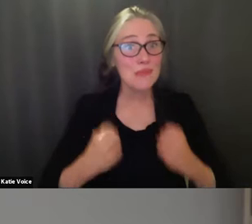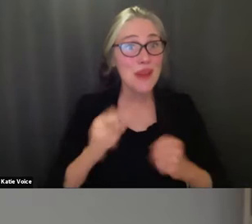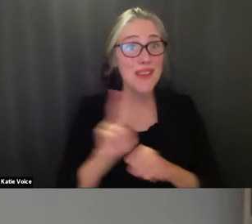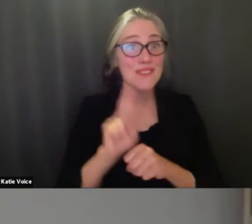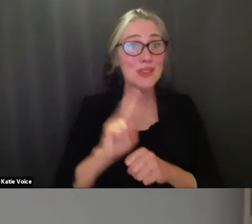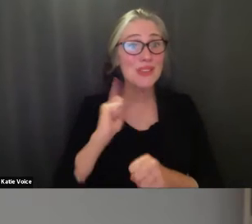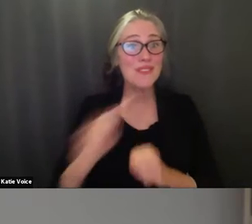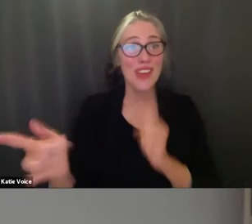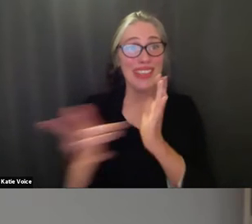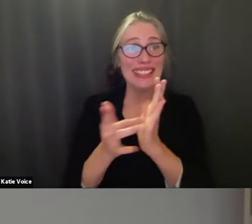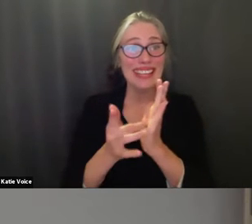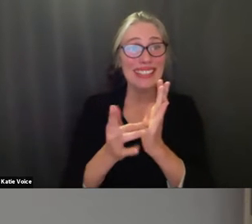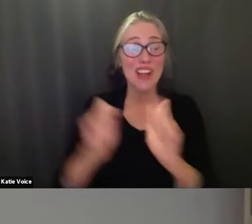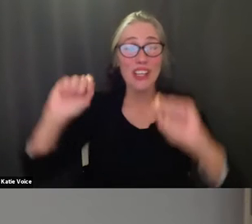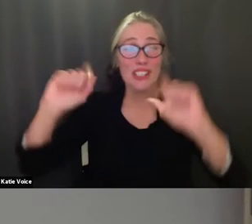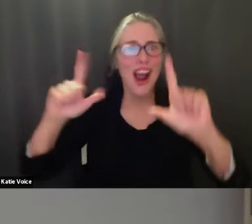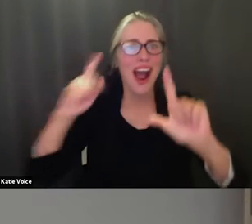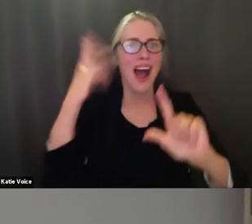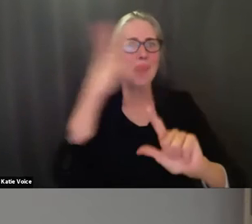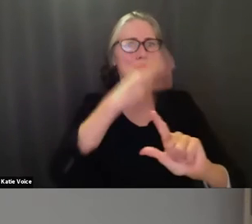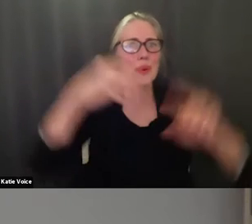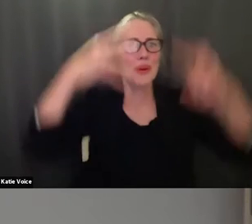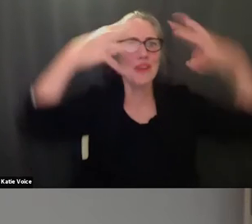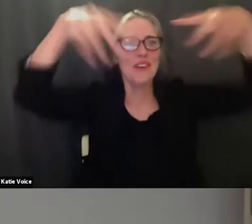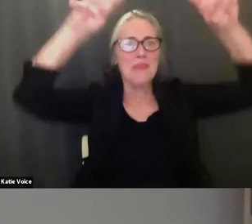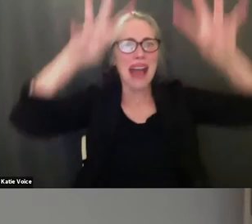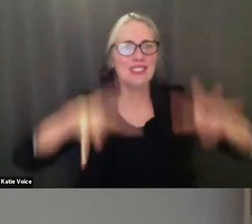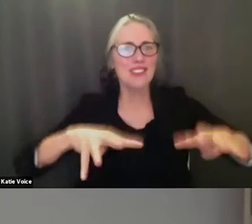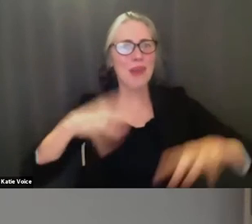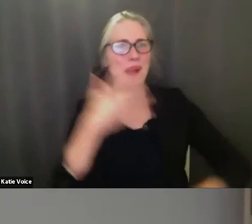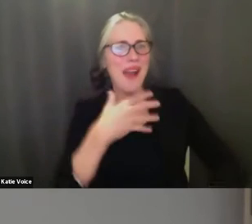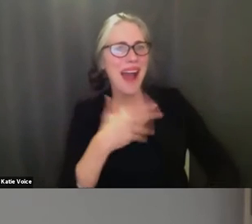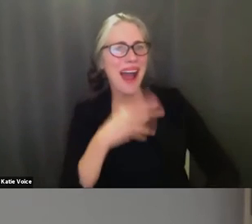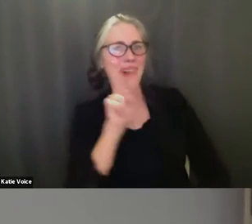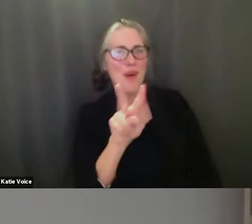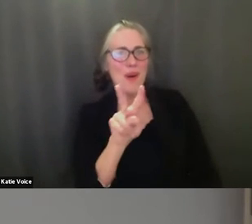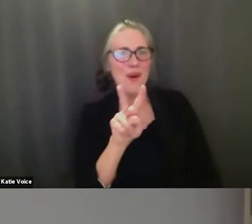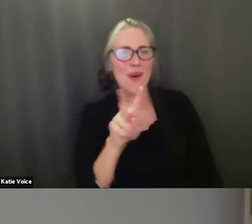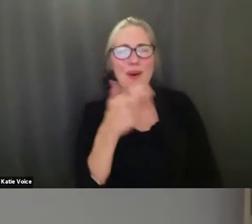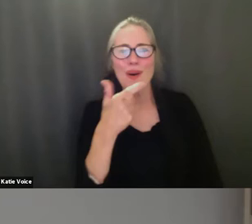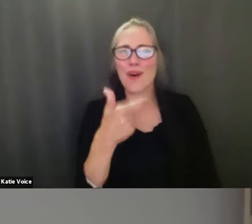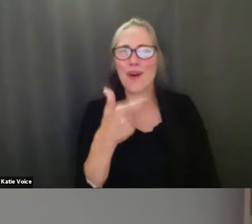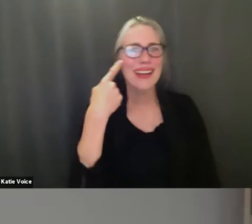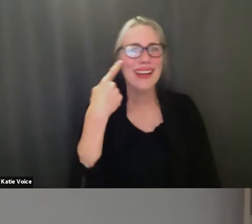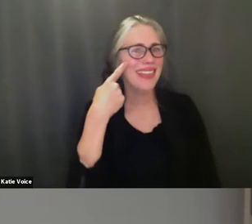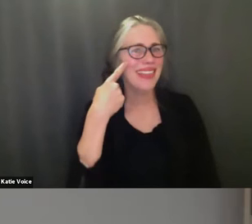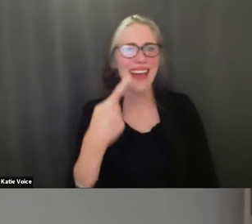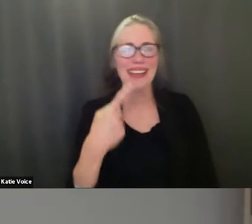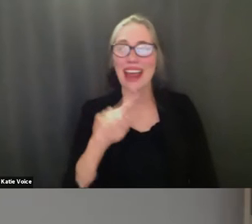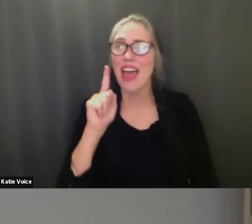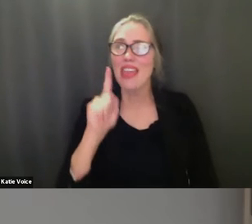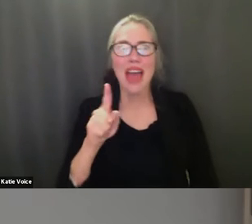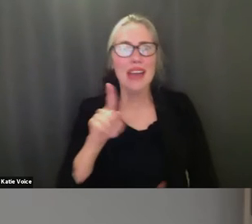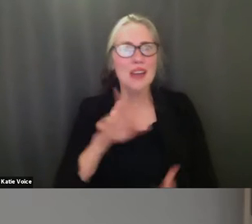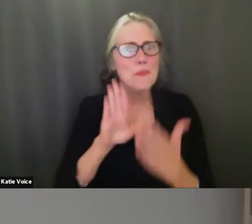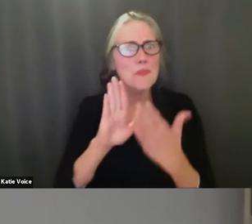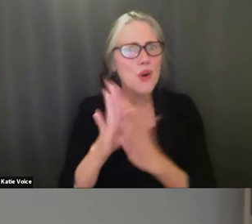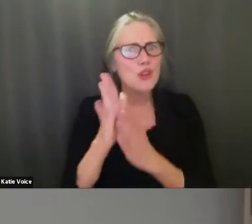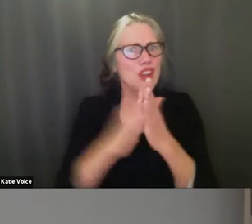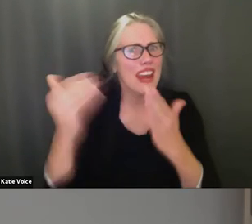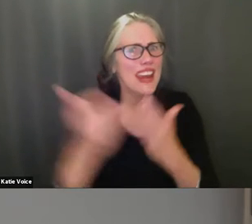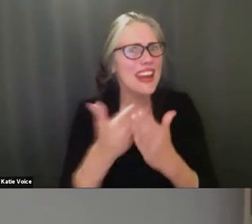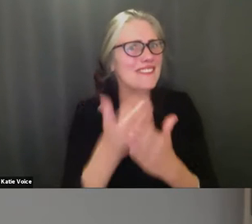el uso valiente de la tecnología, el hermoso escenario y también el